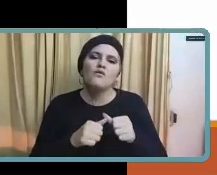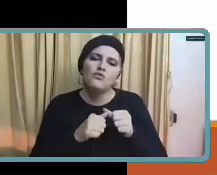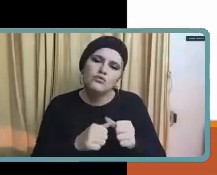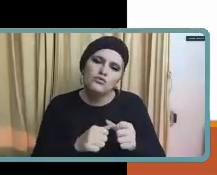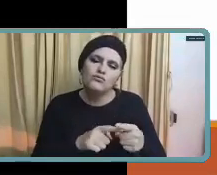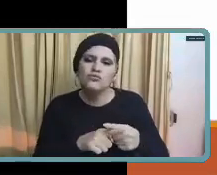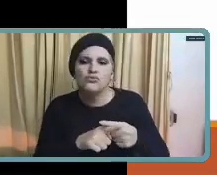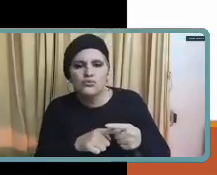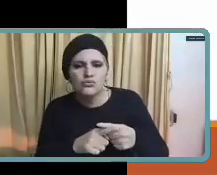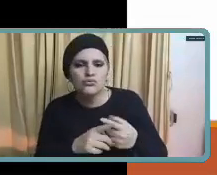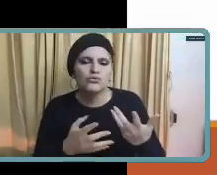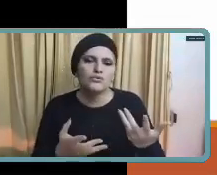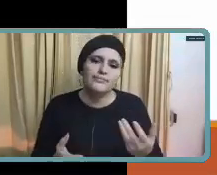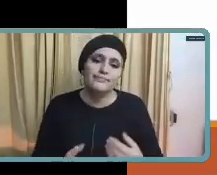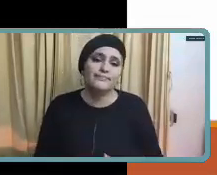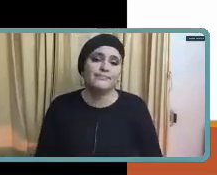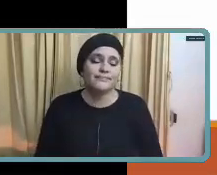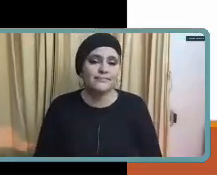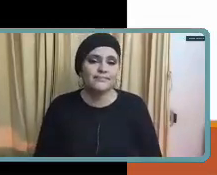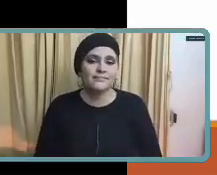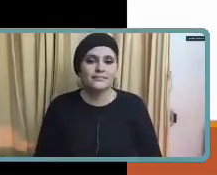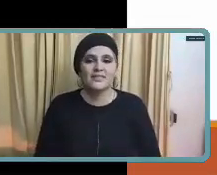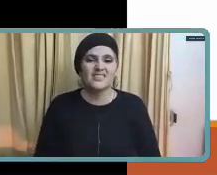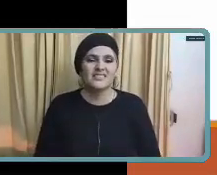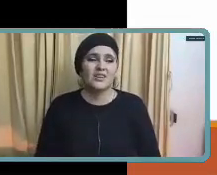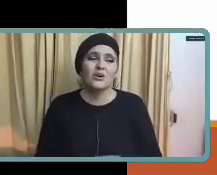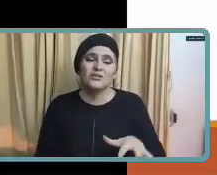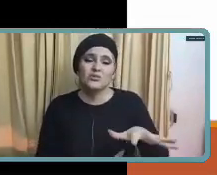llevar a situaciones de riesgo.